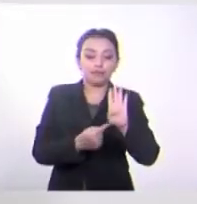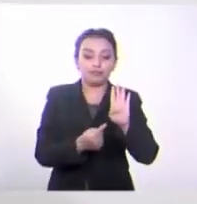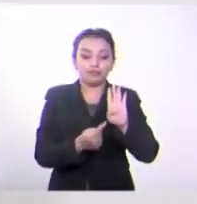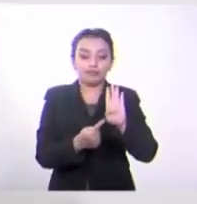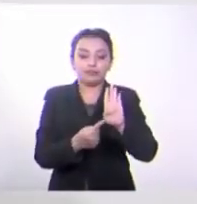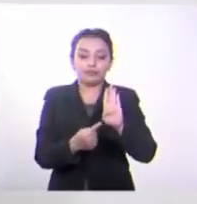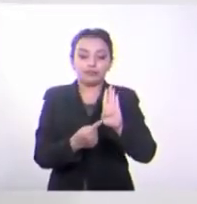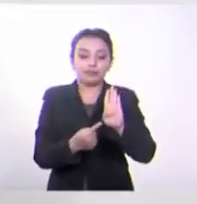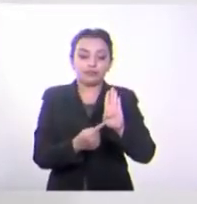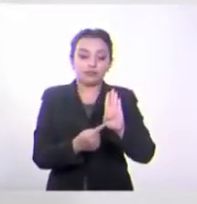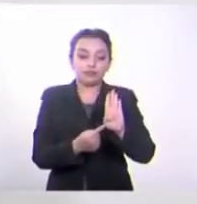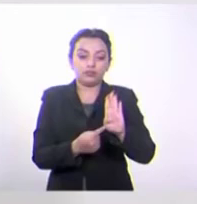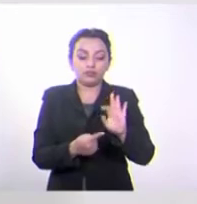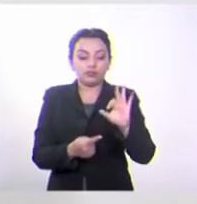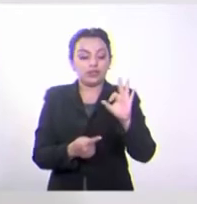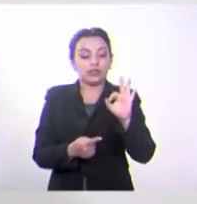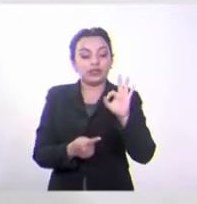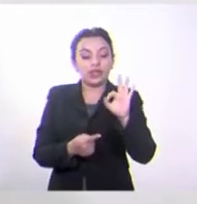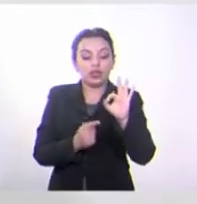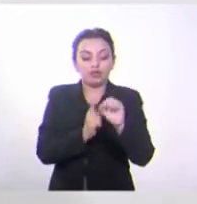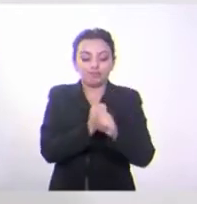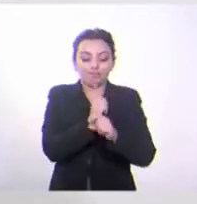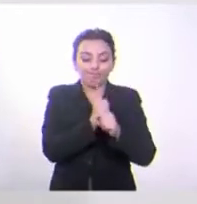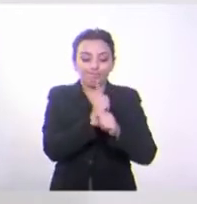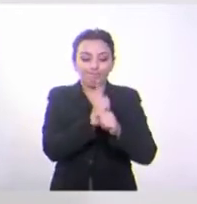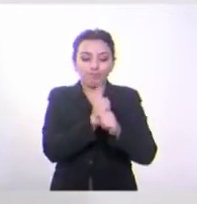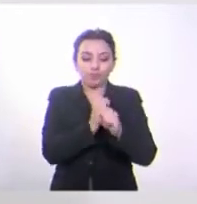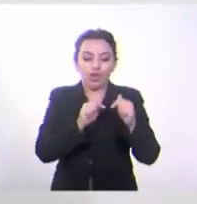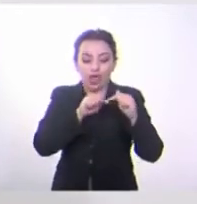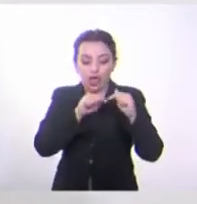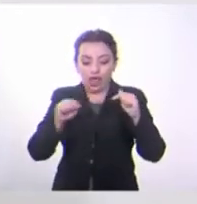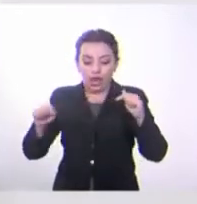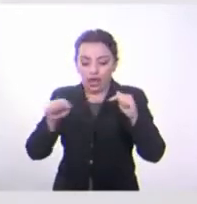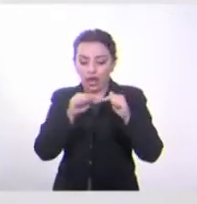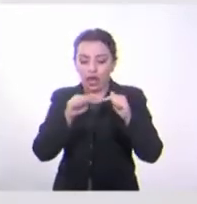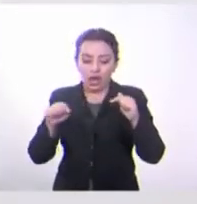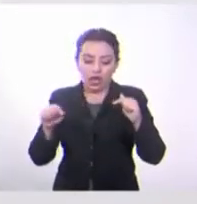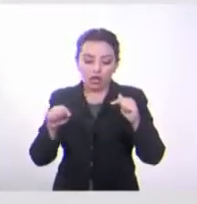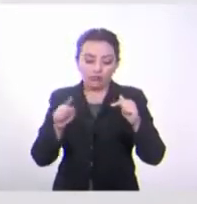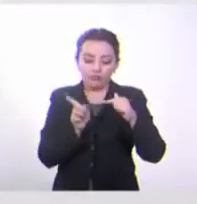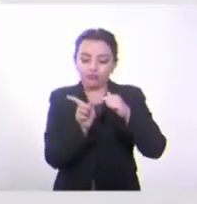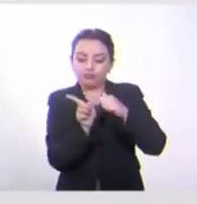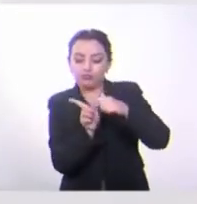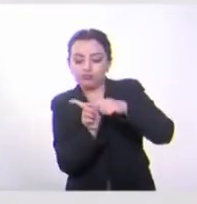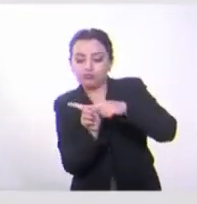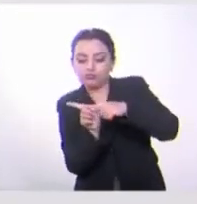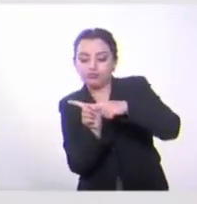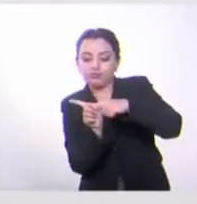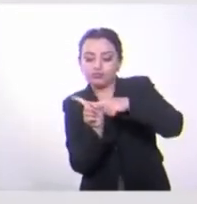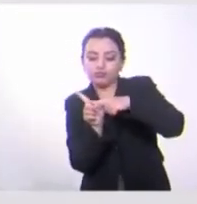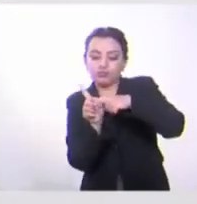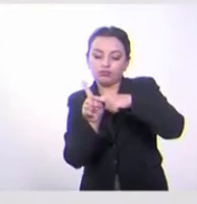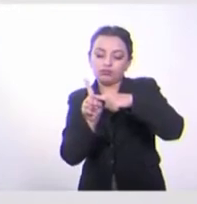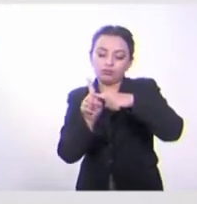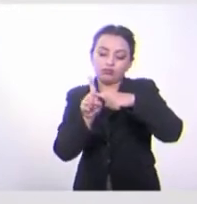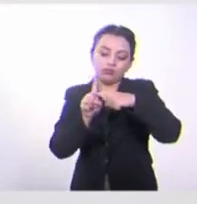la marca del 0 debe coincidir con el lado del triángulo. Luego observo que